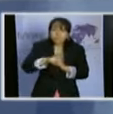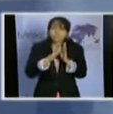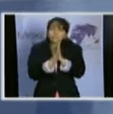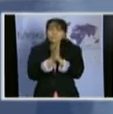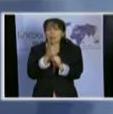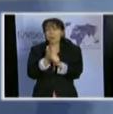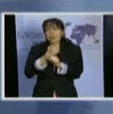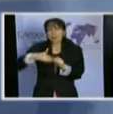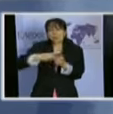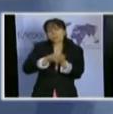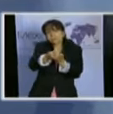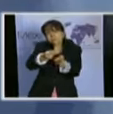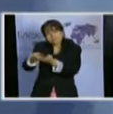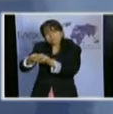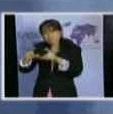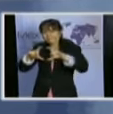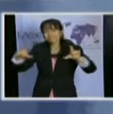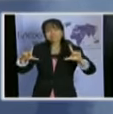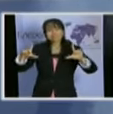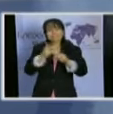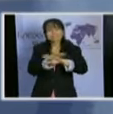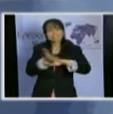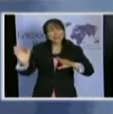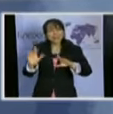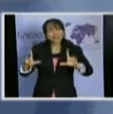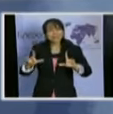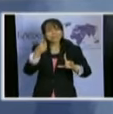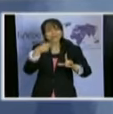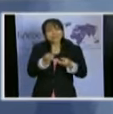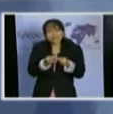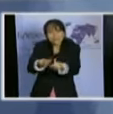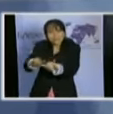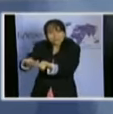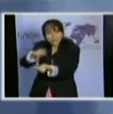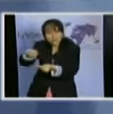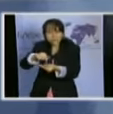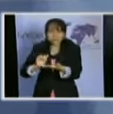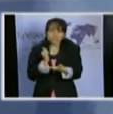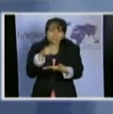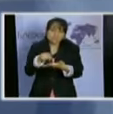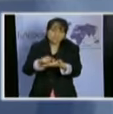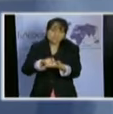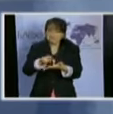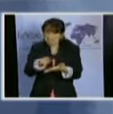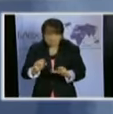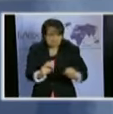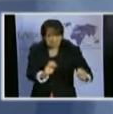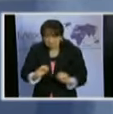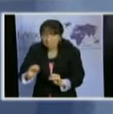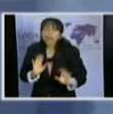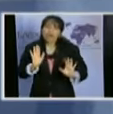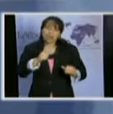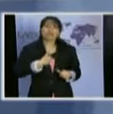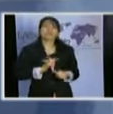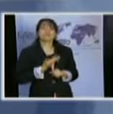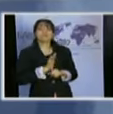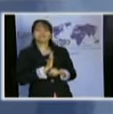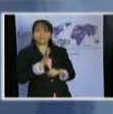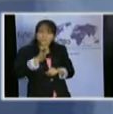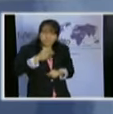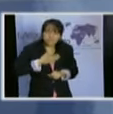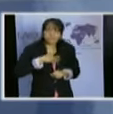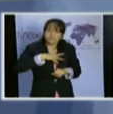unas cartitas, unas tarjetas en blanco, perdón, para hacernos sus preguntas, y si no es así, entonces yo haría mis preguntas a cada uno de los expertos, pero